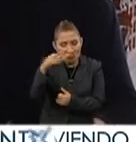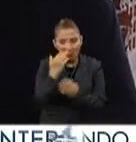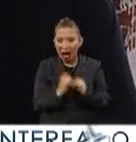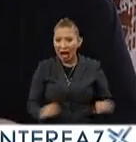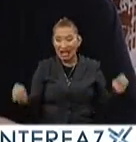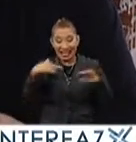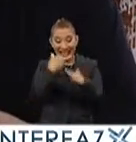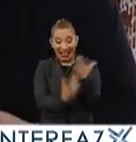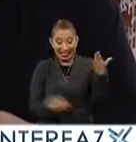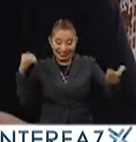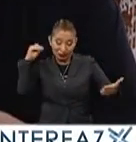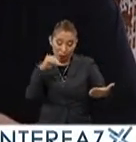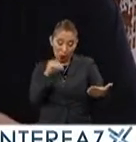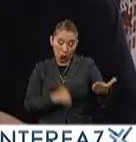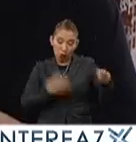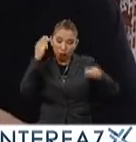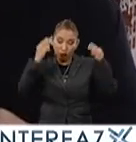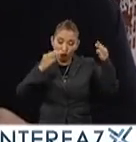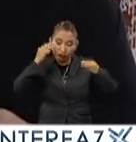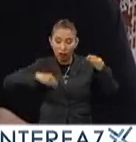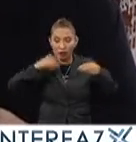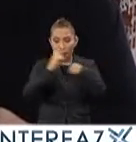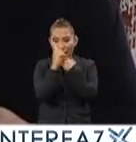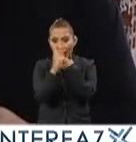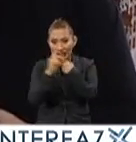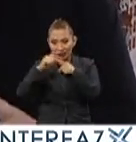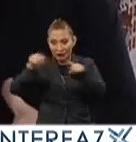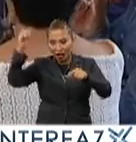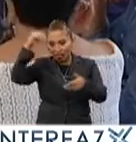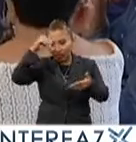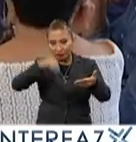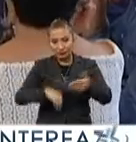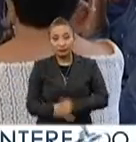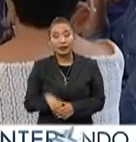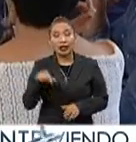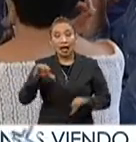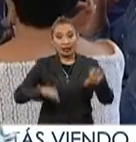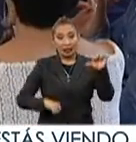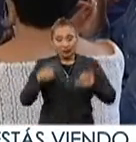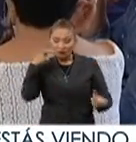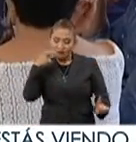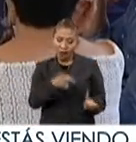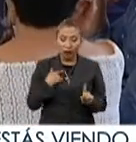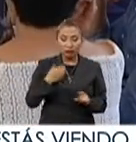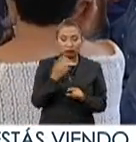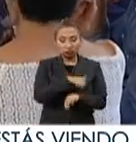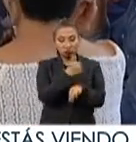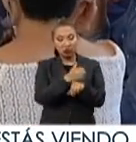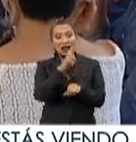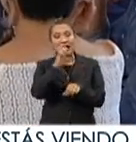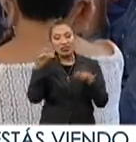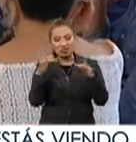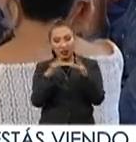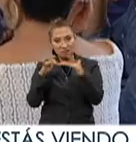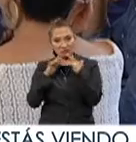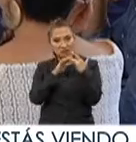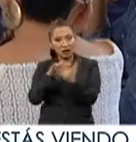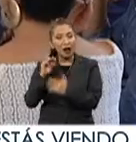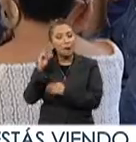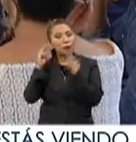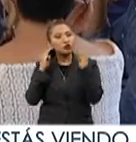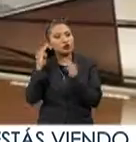que registre los museos desde esta latitud. Las acciones se enfocan a consolidar la red iberoamericana de